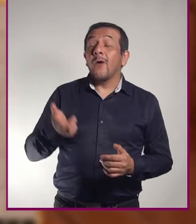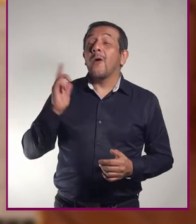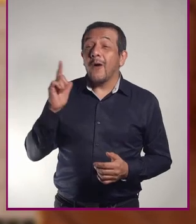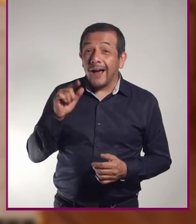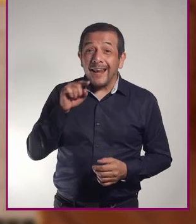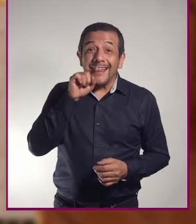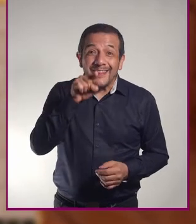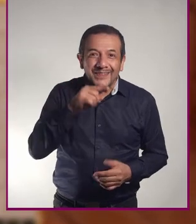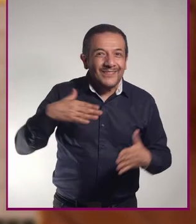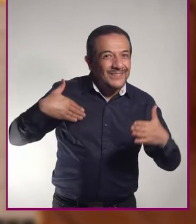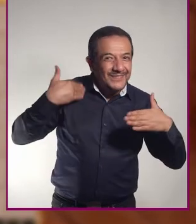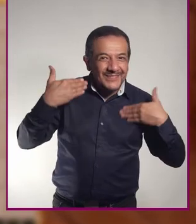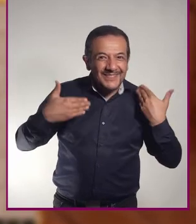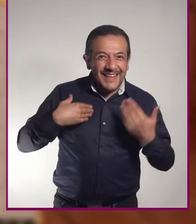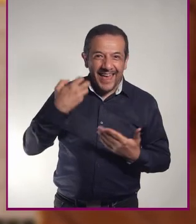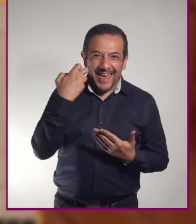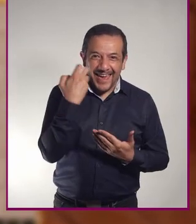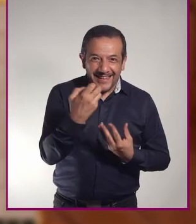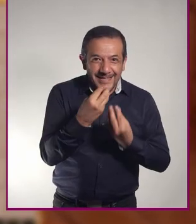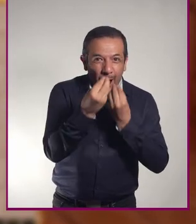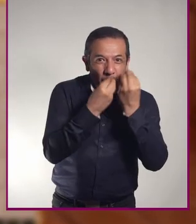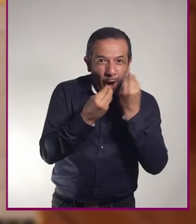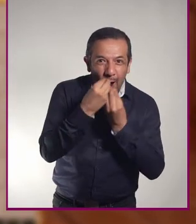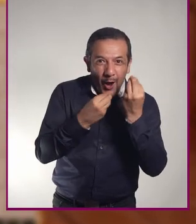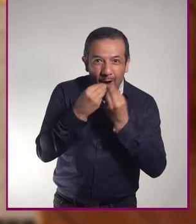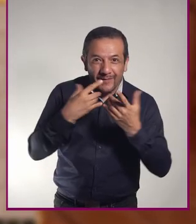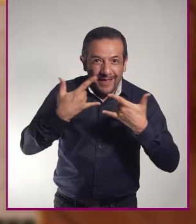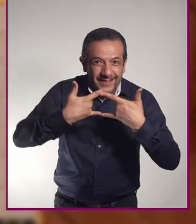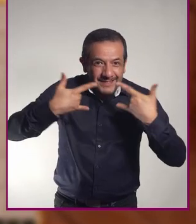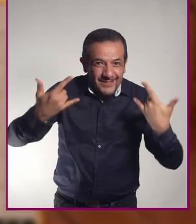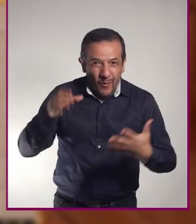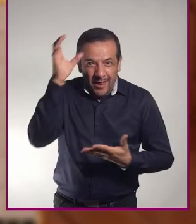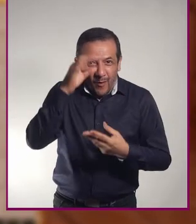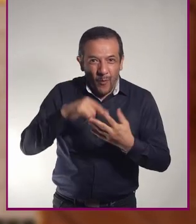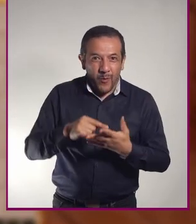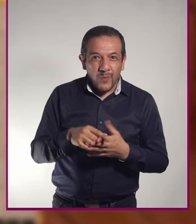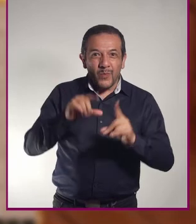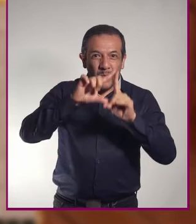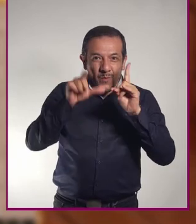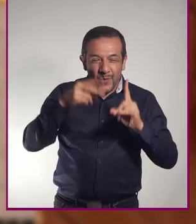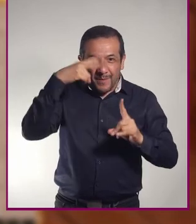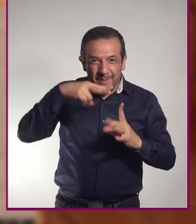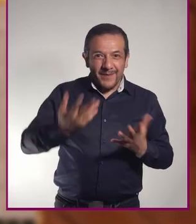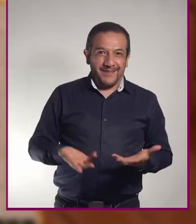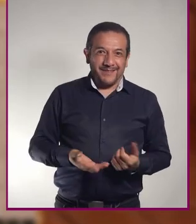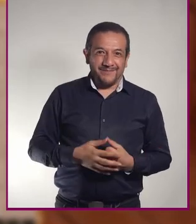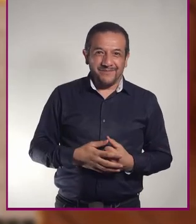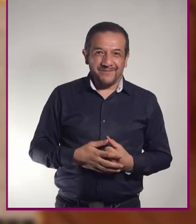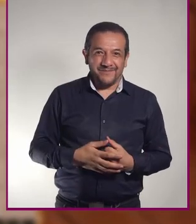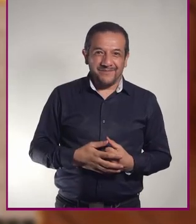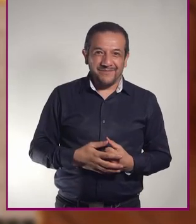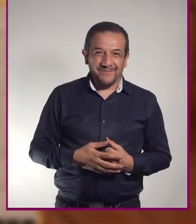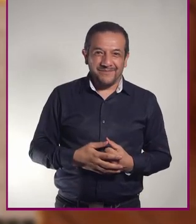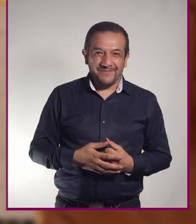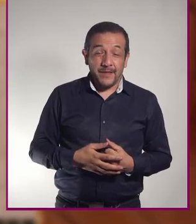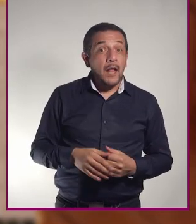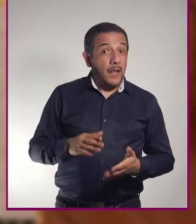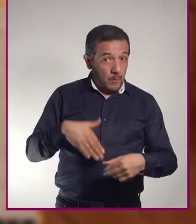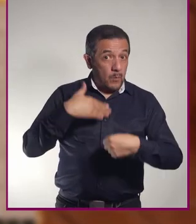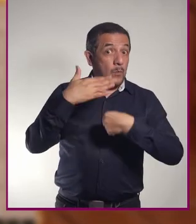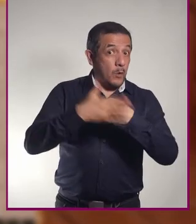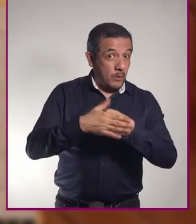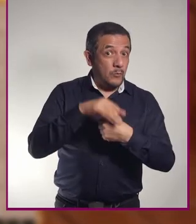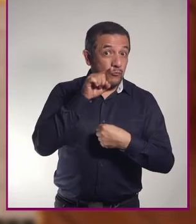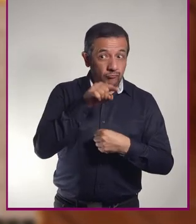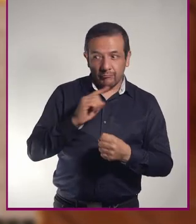Esperamos que hayas disfrutado de este viaje de nutrición, historia y cultura gastronómica por la comida mexicana. La próxima